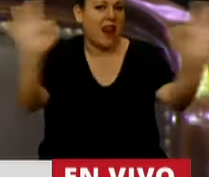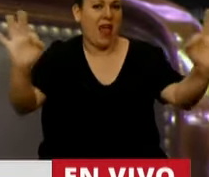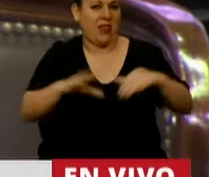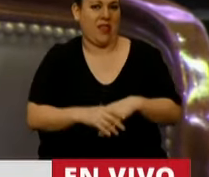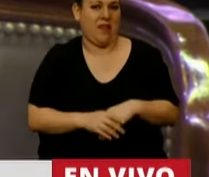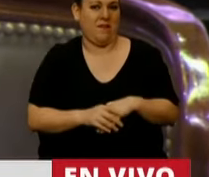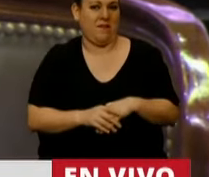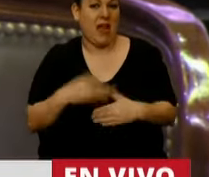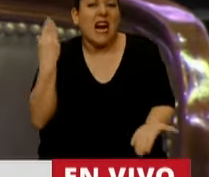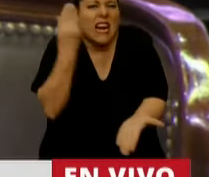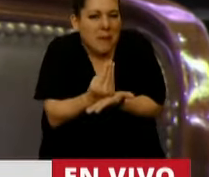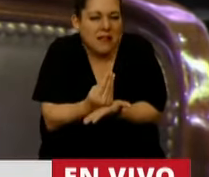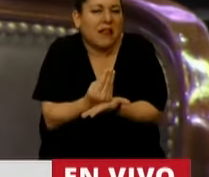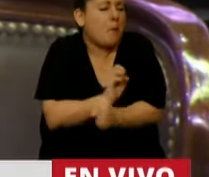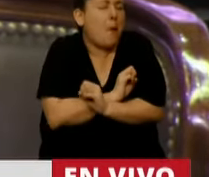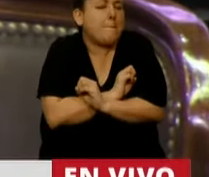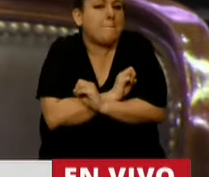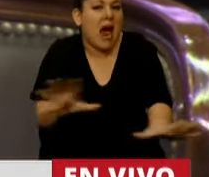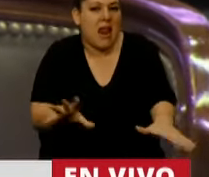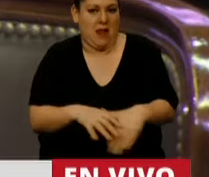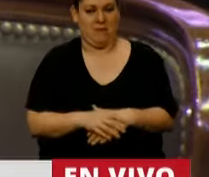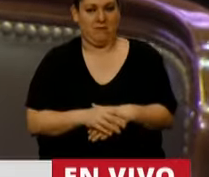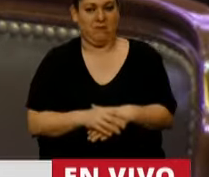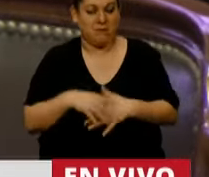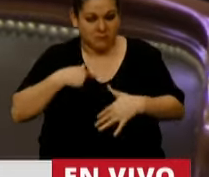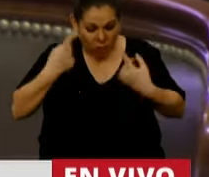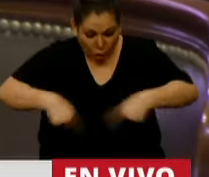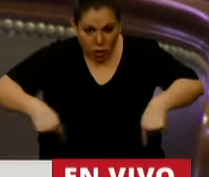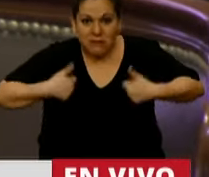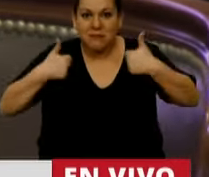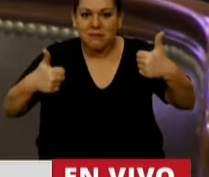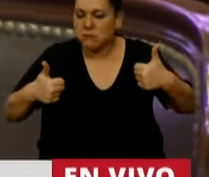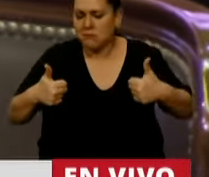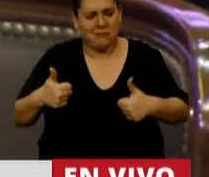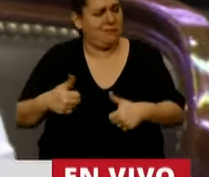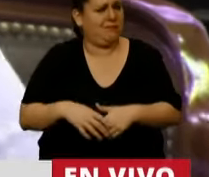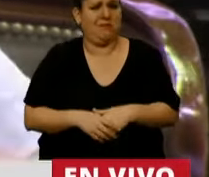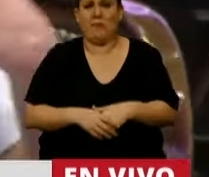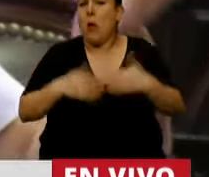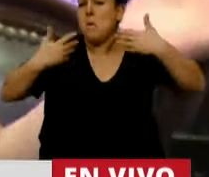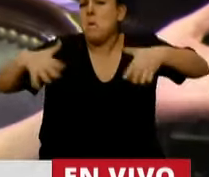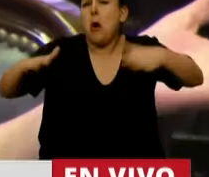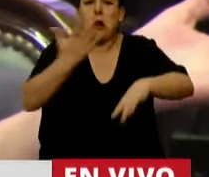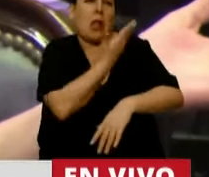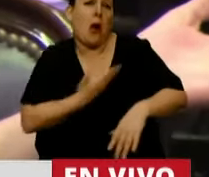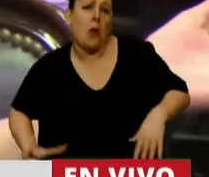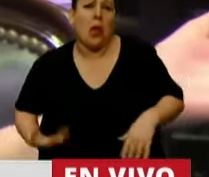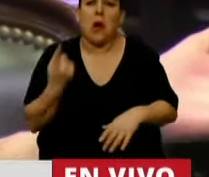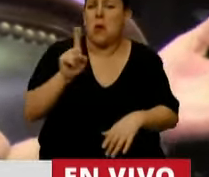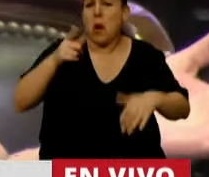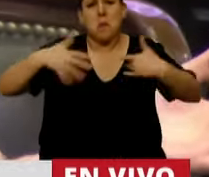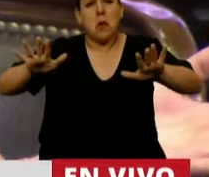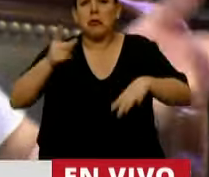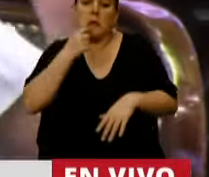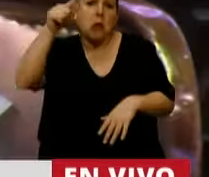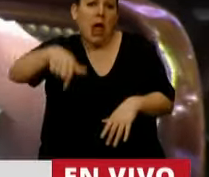representamos pésimo. No está bien lo que hacemos. No importan los gobiernos. Miren, este año debatimos, ¿cómo